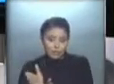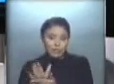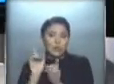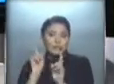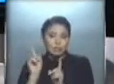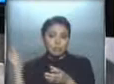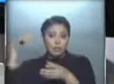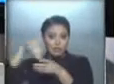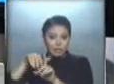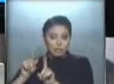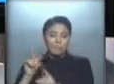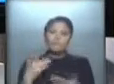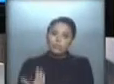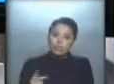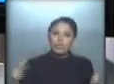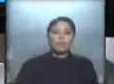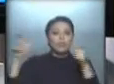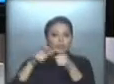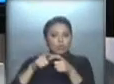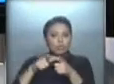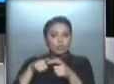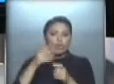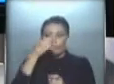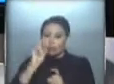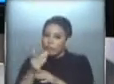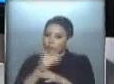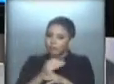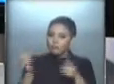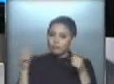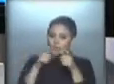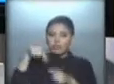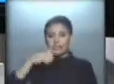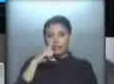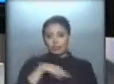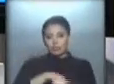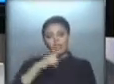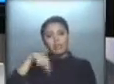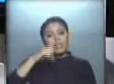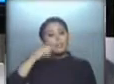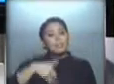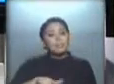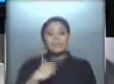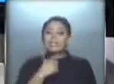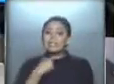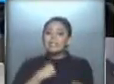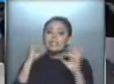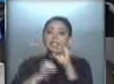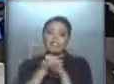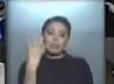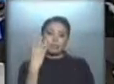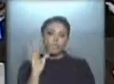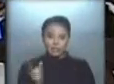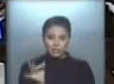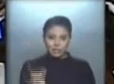en la Cámara Baja. Por eso hay reuniones informales por estas horas, por estos días, esperando llegar al 4 de diciembre ya